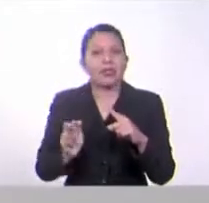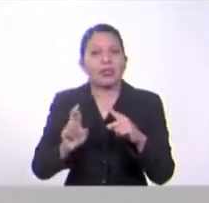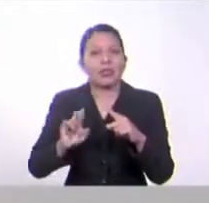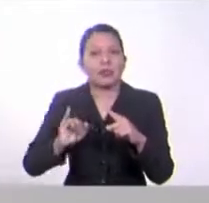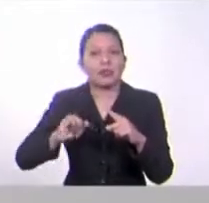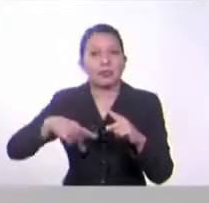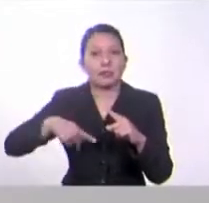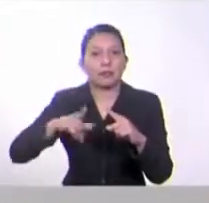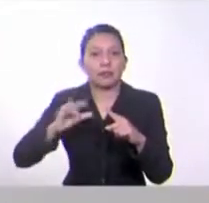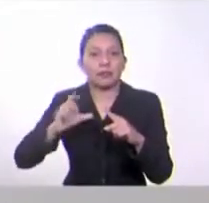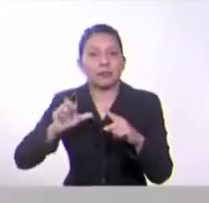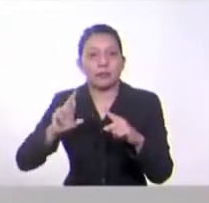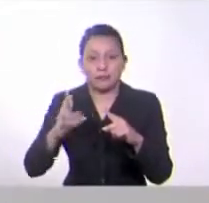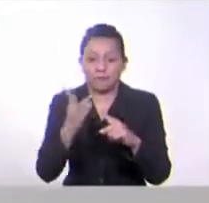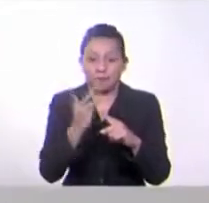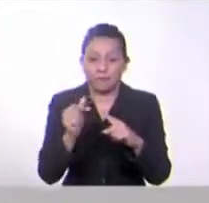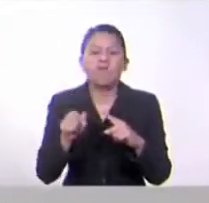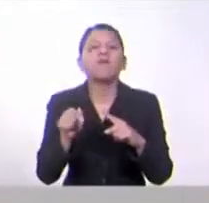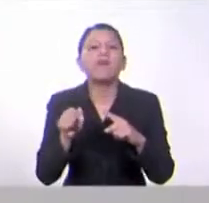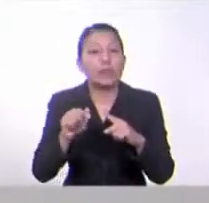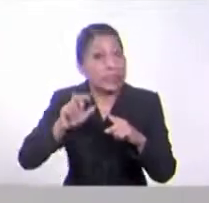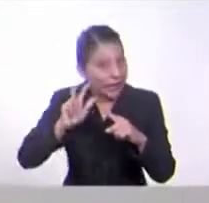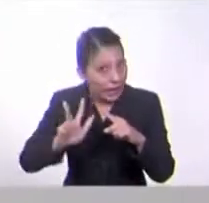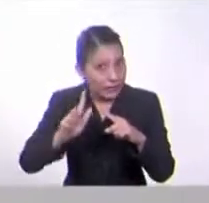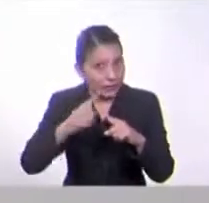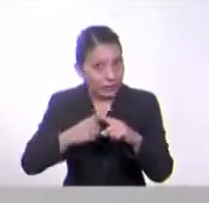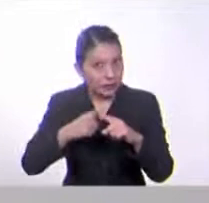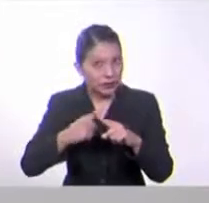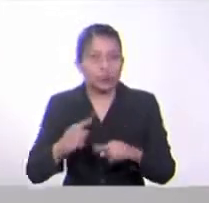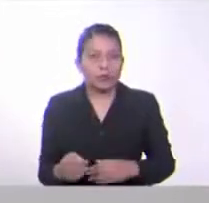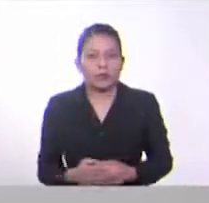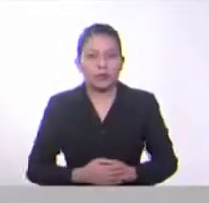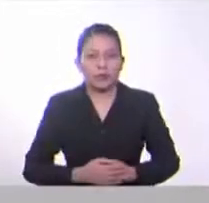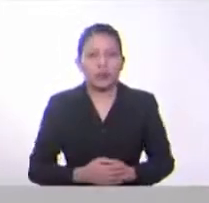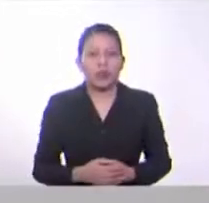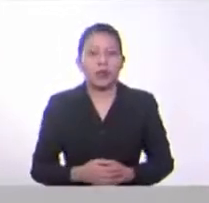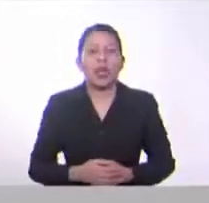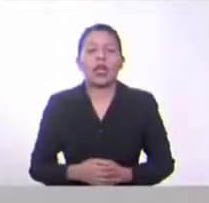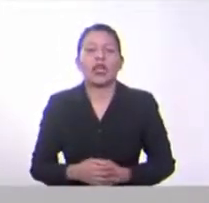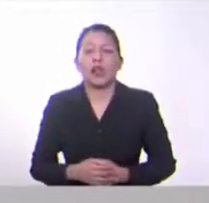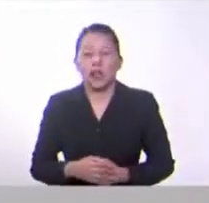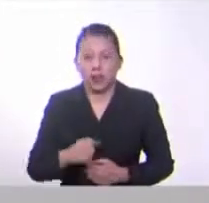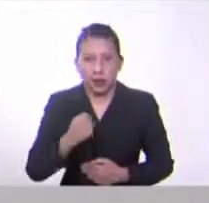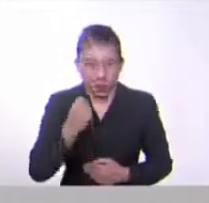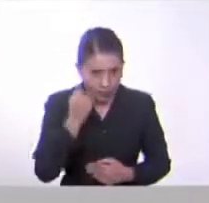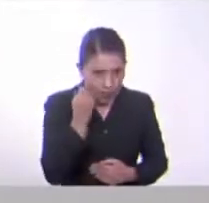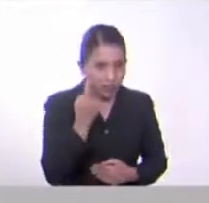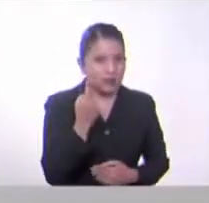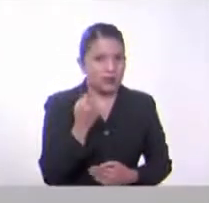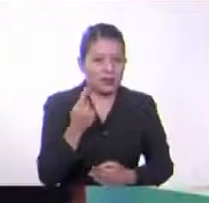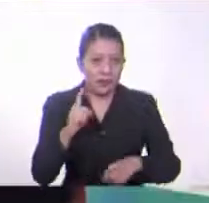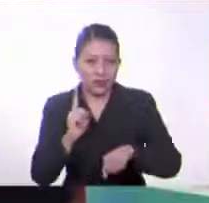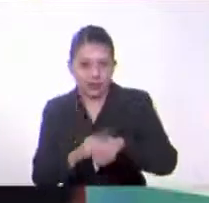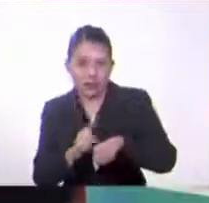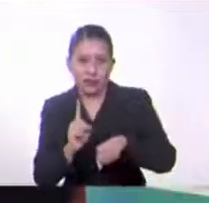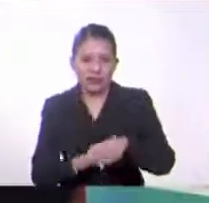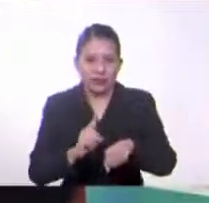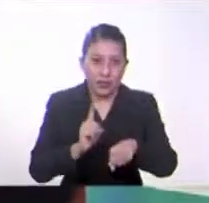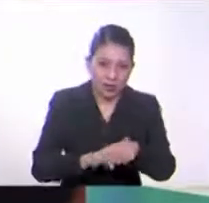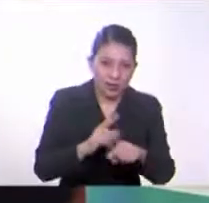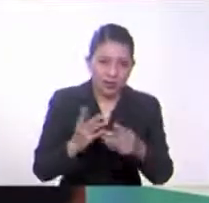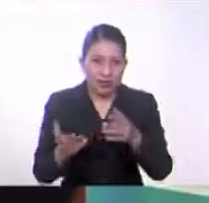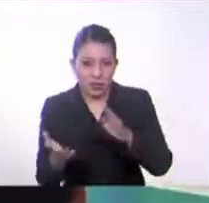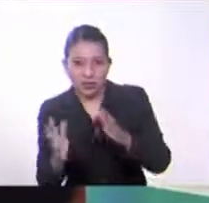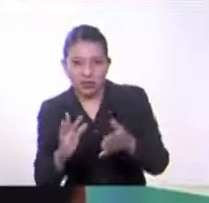Empiezo a sospechar que si duplico tiempo, duplico altura. Triplico tiempo, triplico